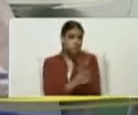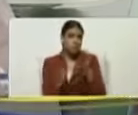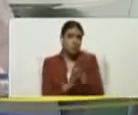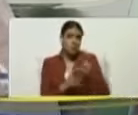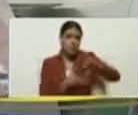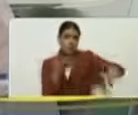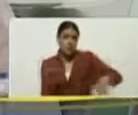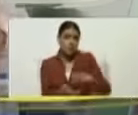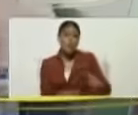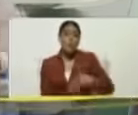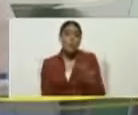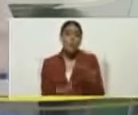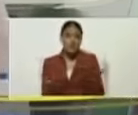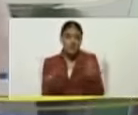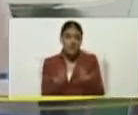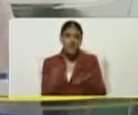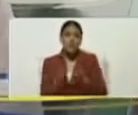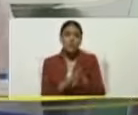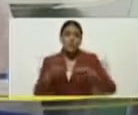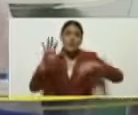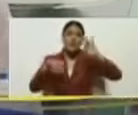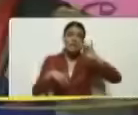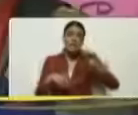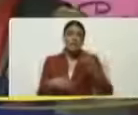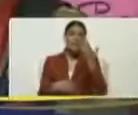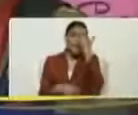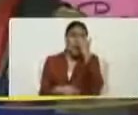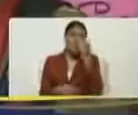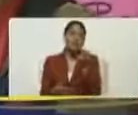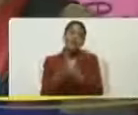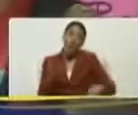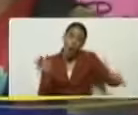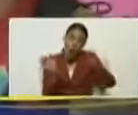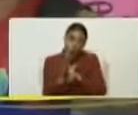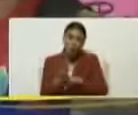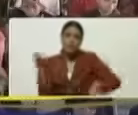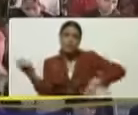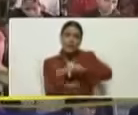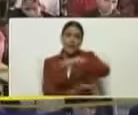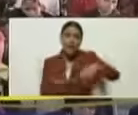¿Podría venir un gran 13 de abril otra vez?